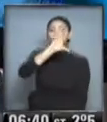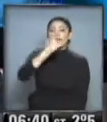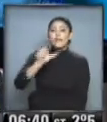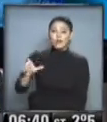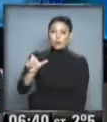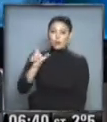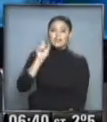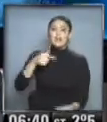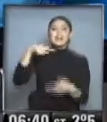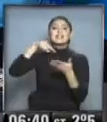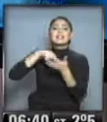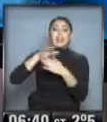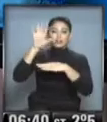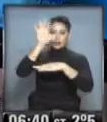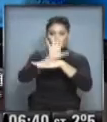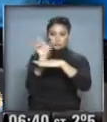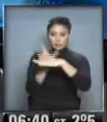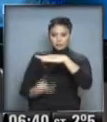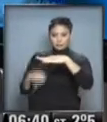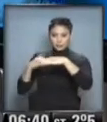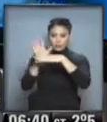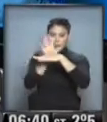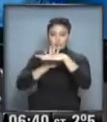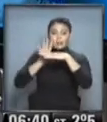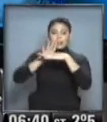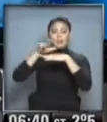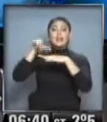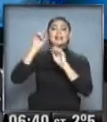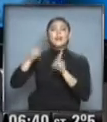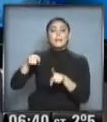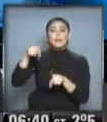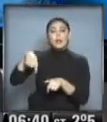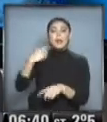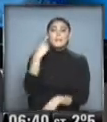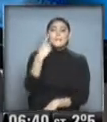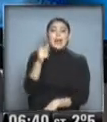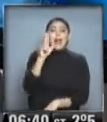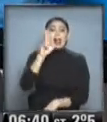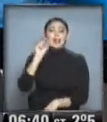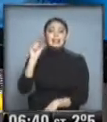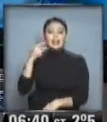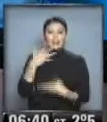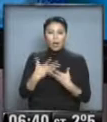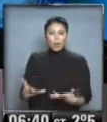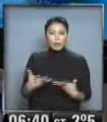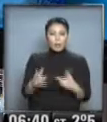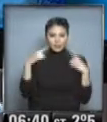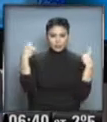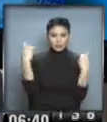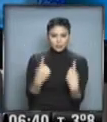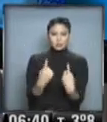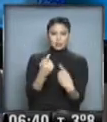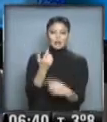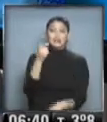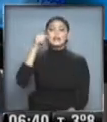zona central del país, ya les decía, por San Fernando, superando los 1030 hectopascales. Y sobre la